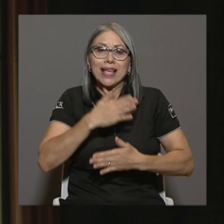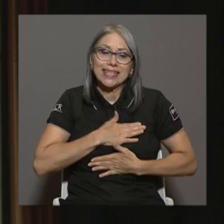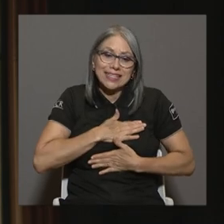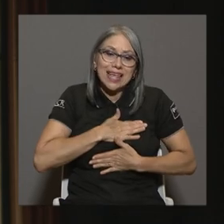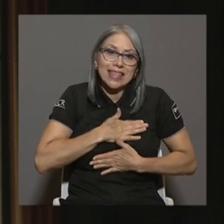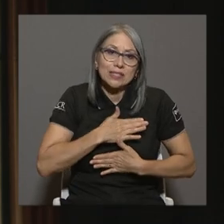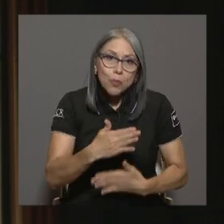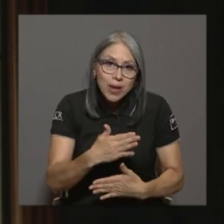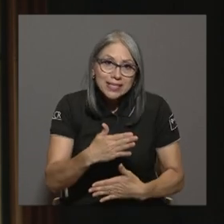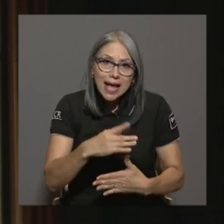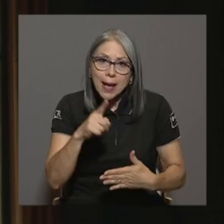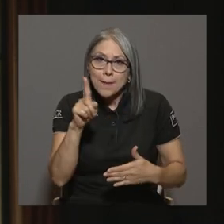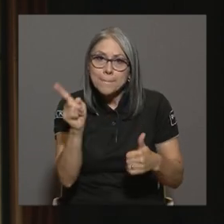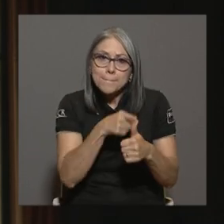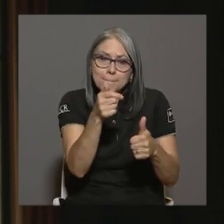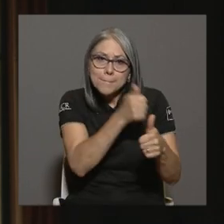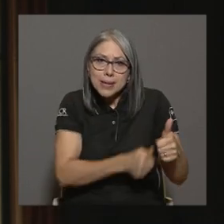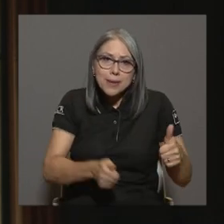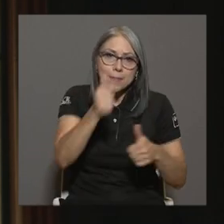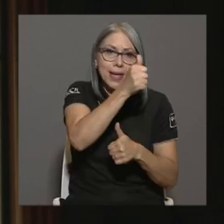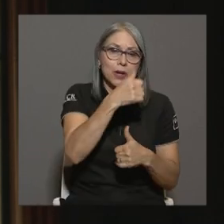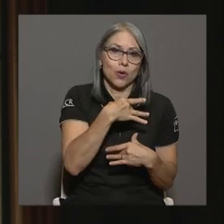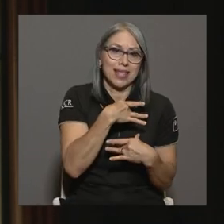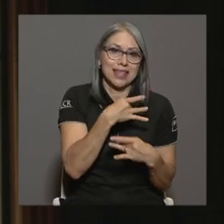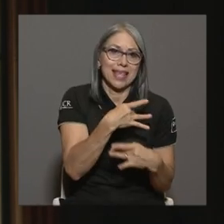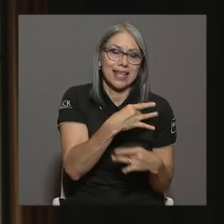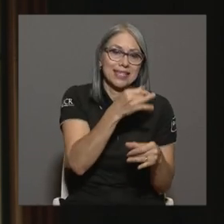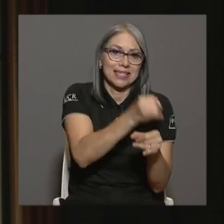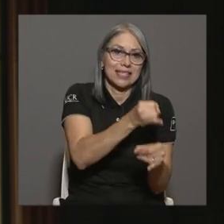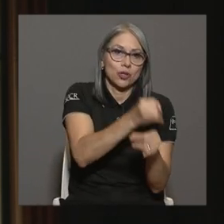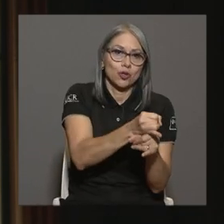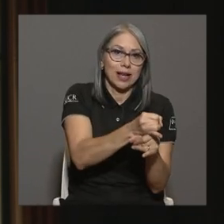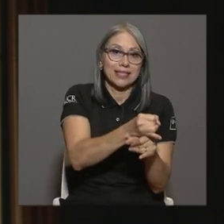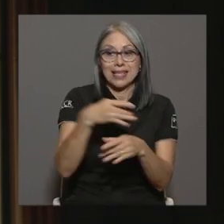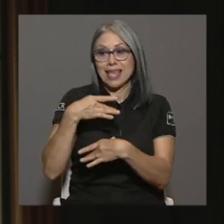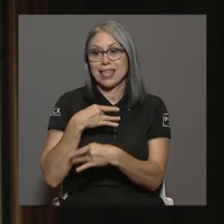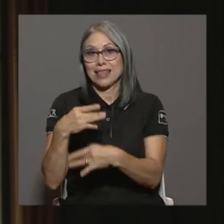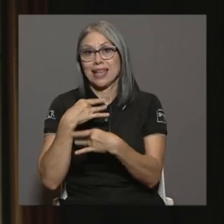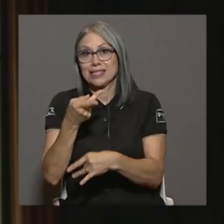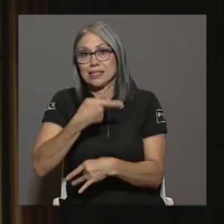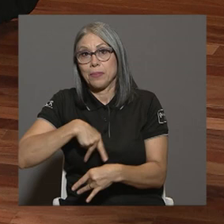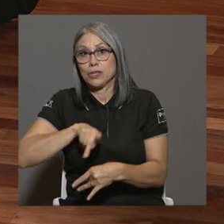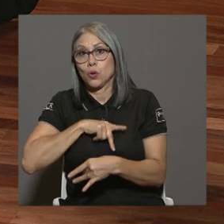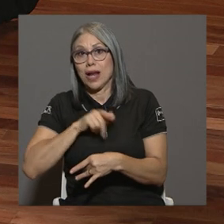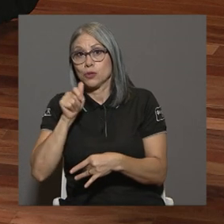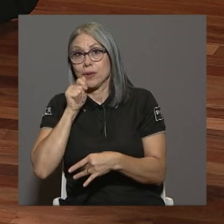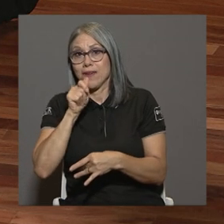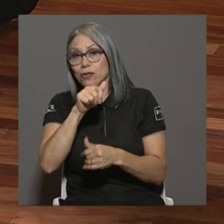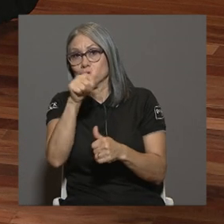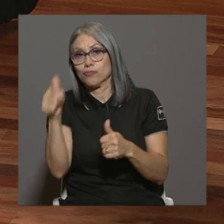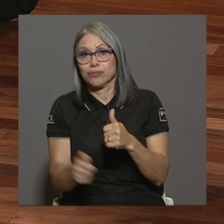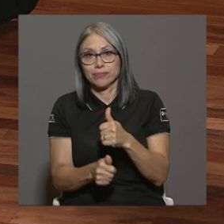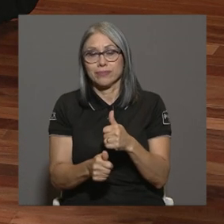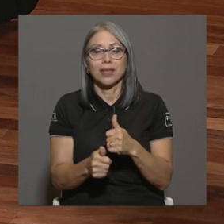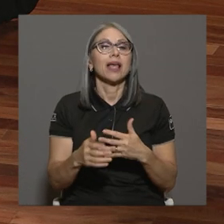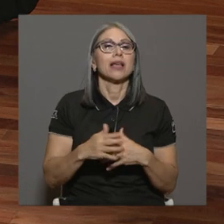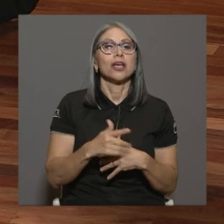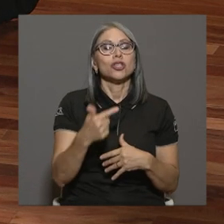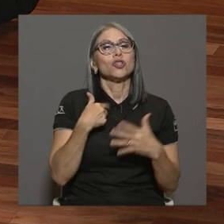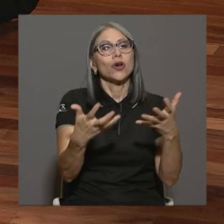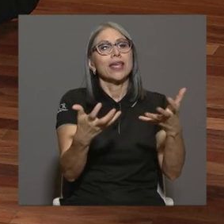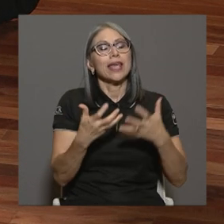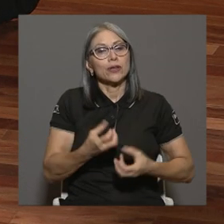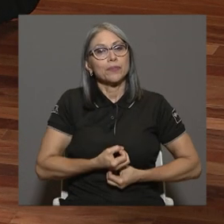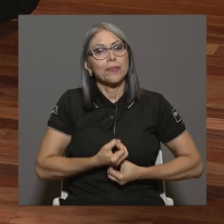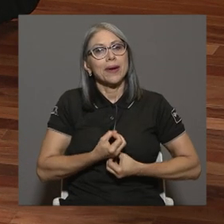intereses institucionales por encima de aquellos personales o particulares. Deseo expresar mi